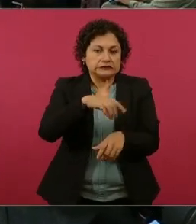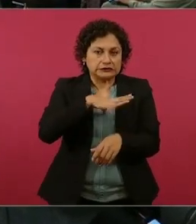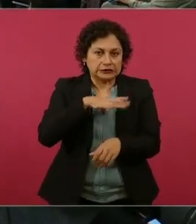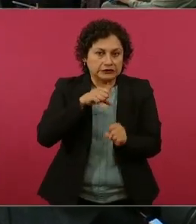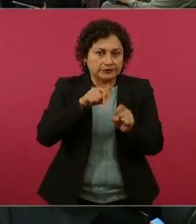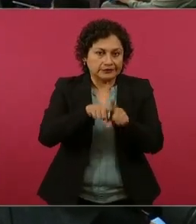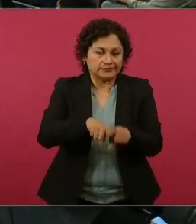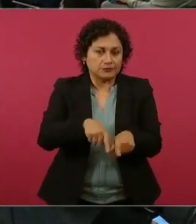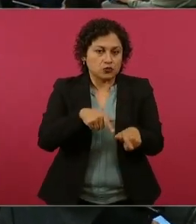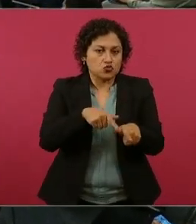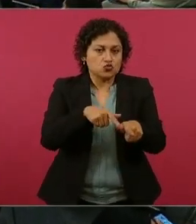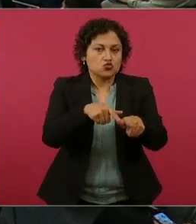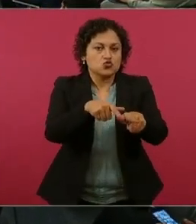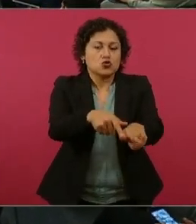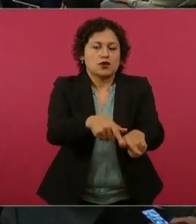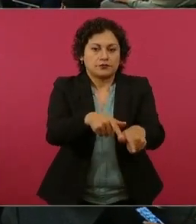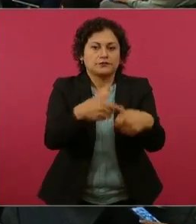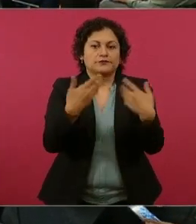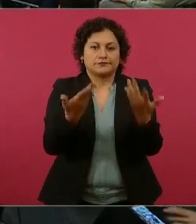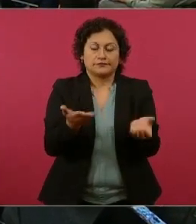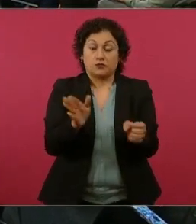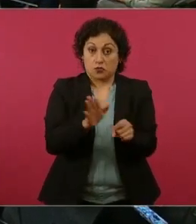de